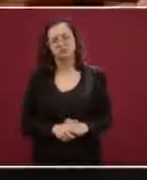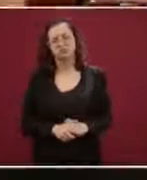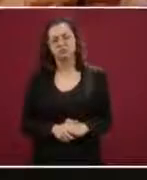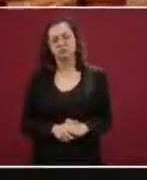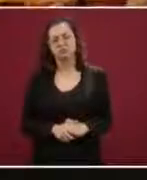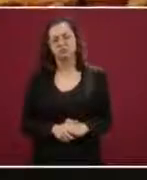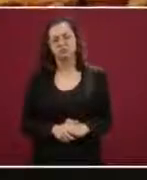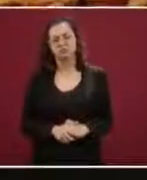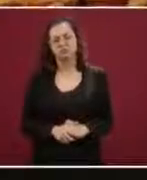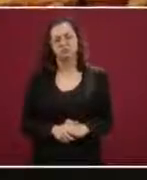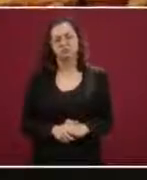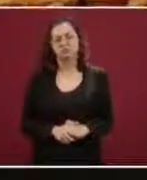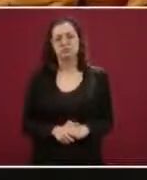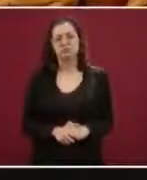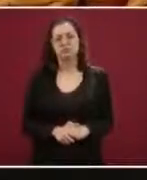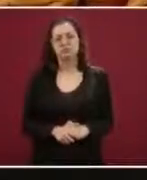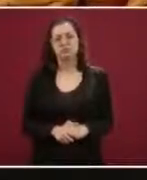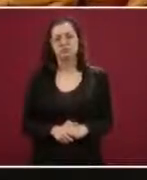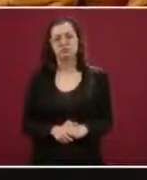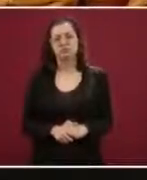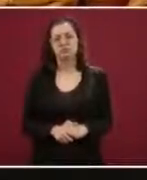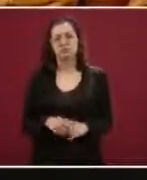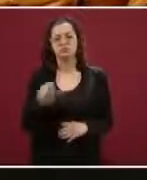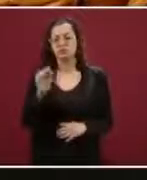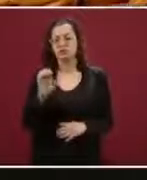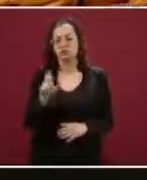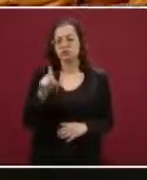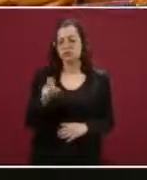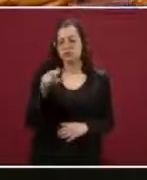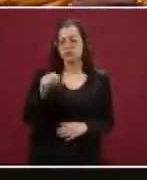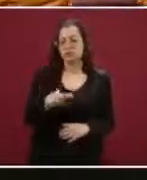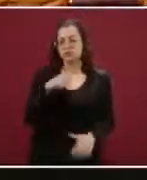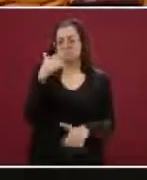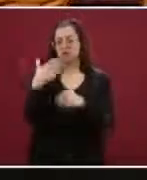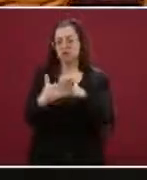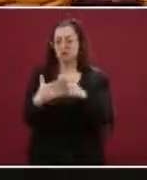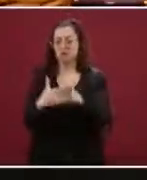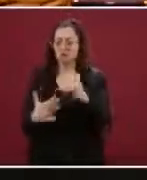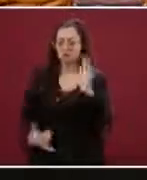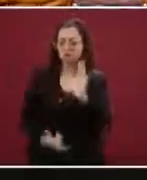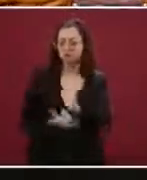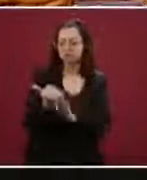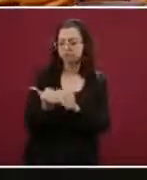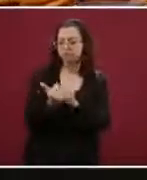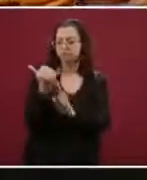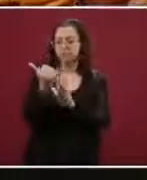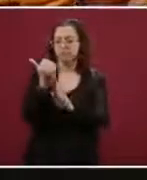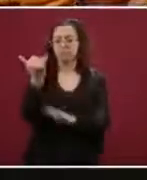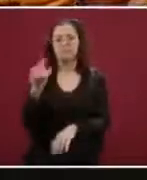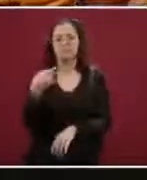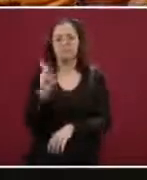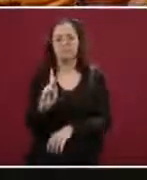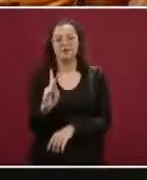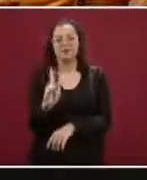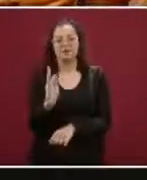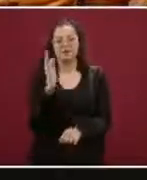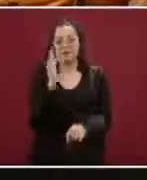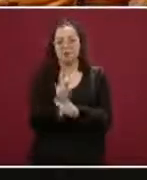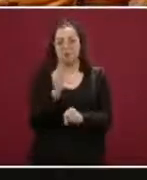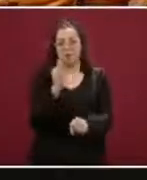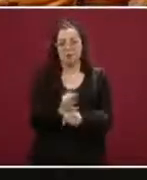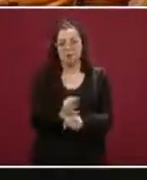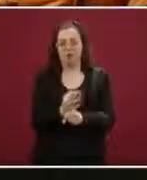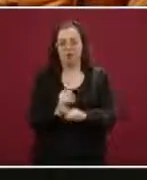se adelantan nuevas obras para la Sedena y tiene prácticamente ya en sus manos uno de las